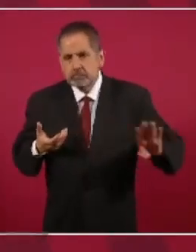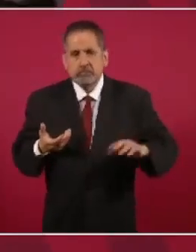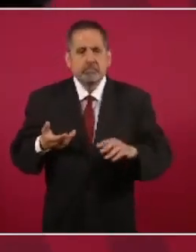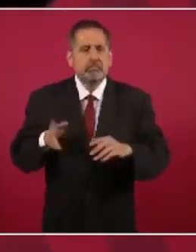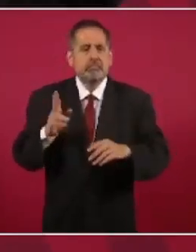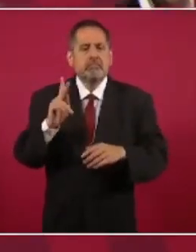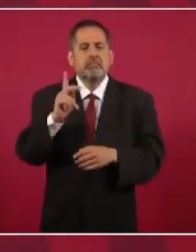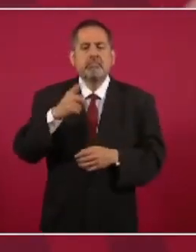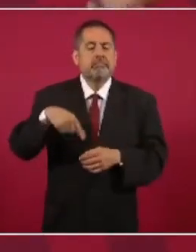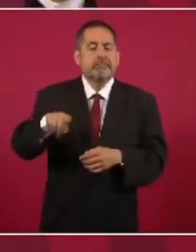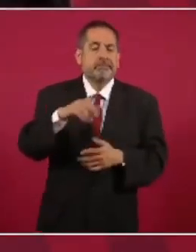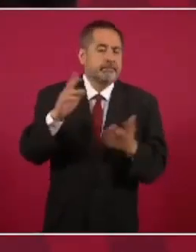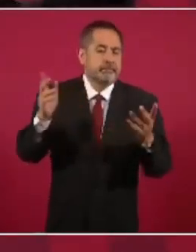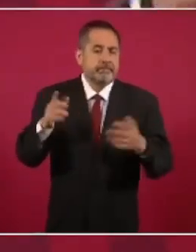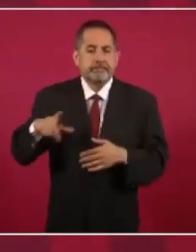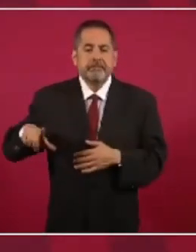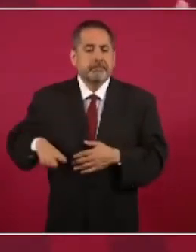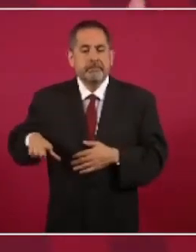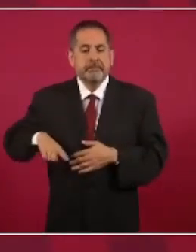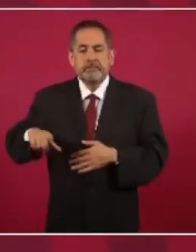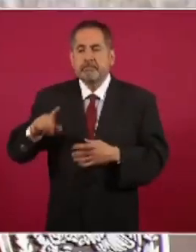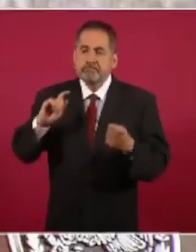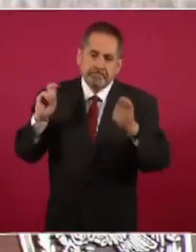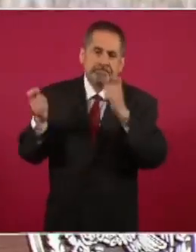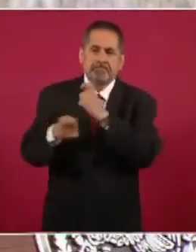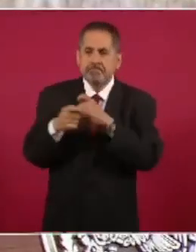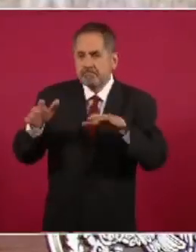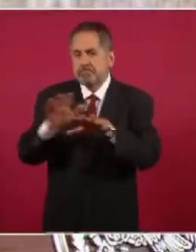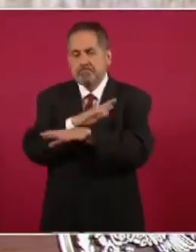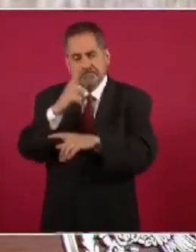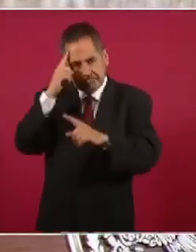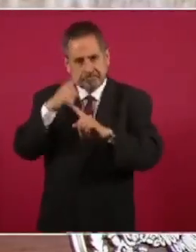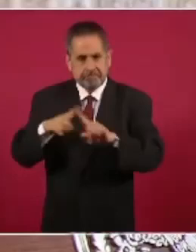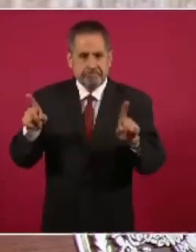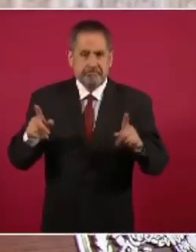Entonces, pues sí, el gobierno va a ser de otra forma.